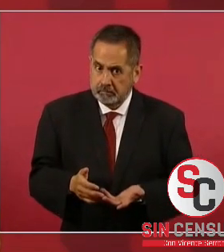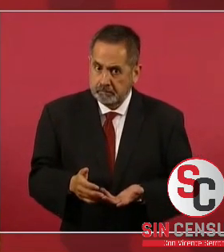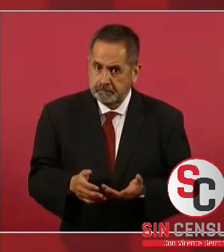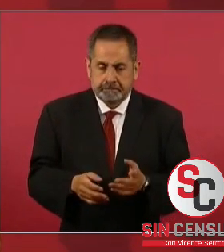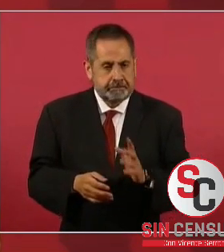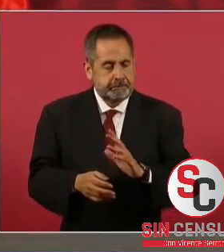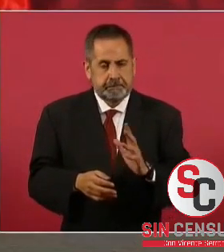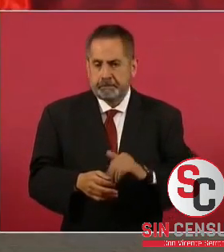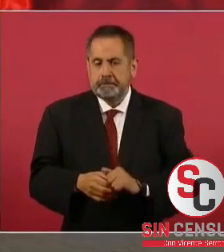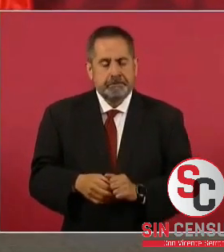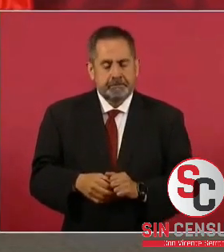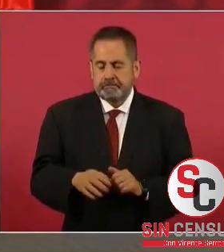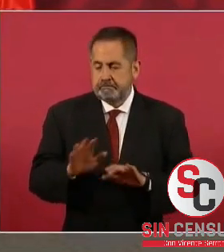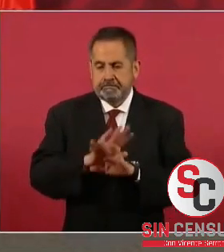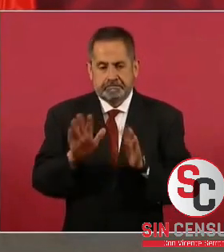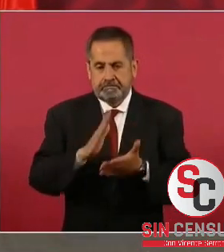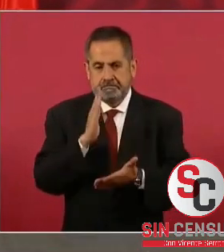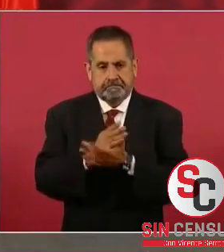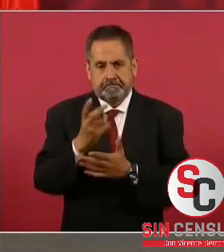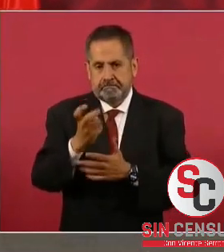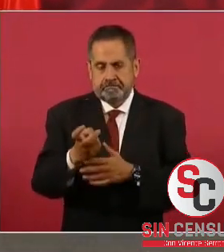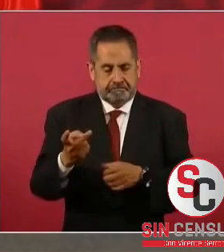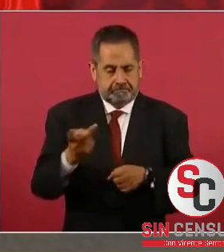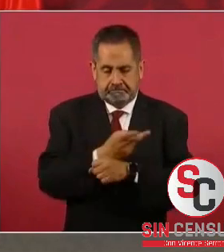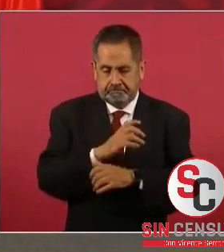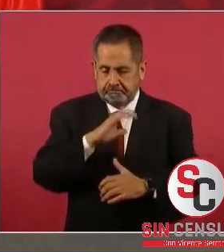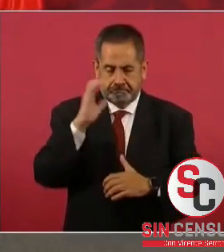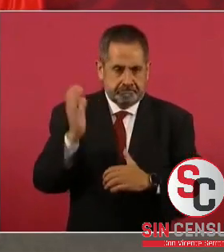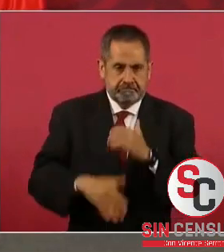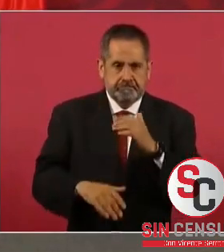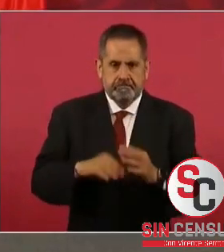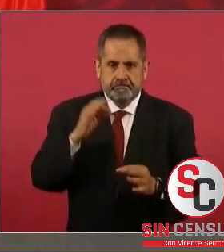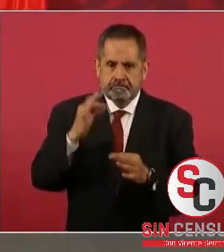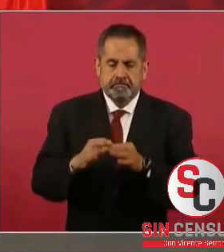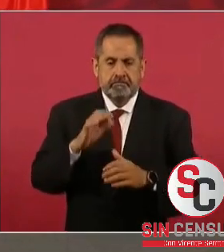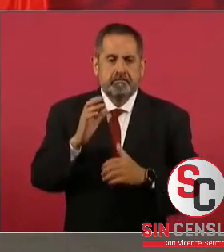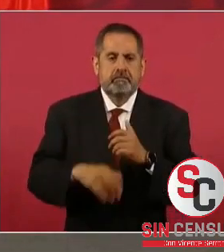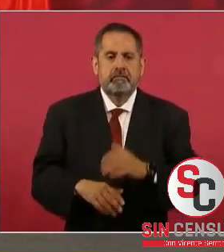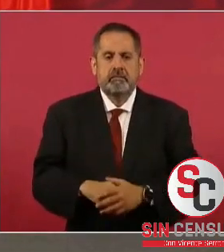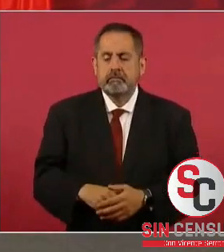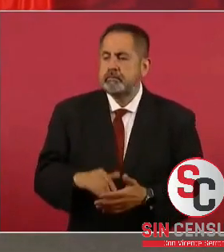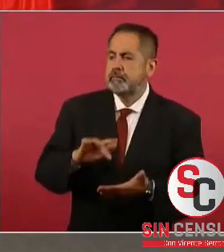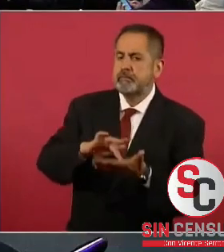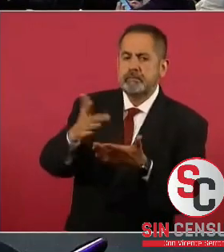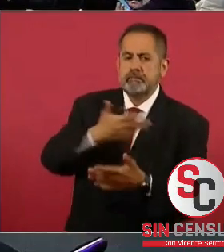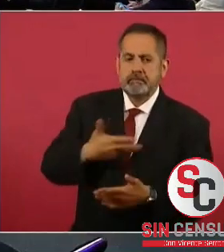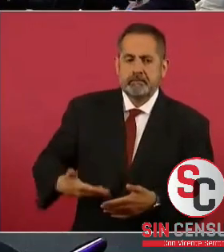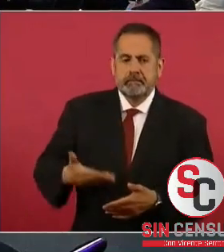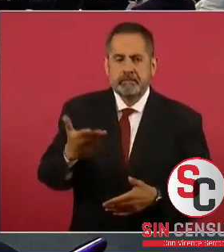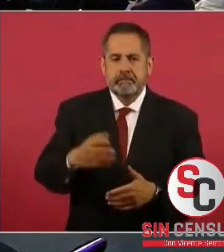Entonces, ya eso pues ha ido cambiando. Gracias, presidente.